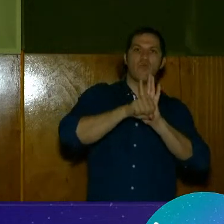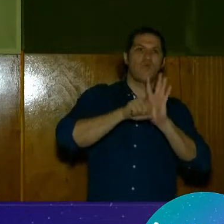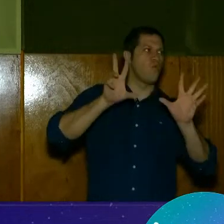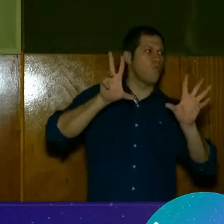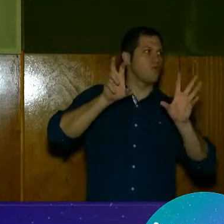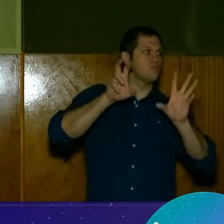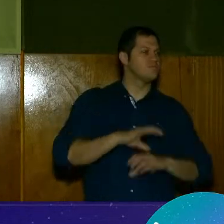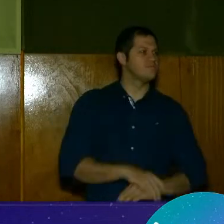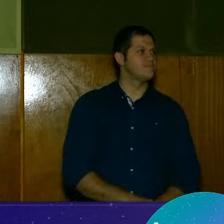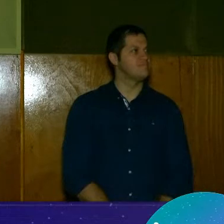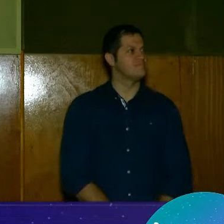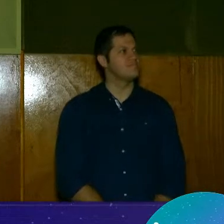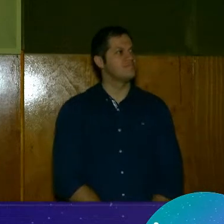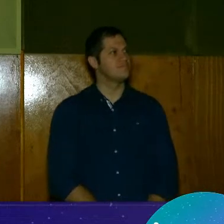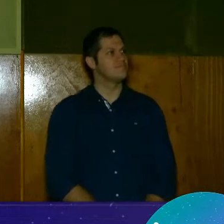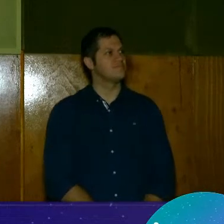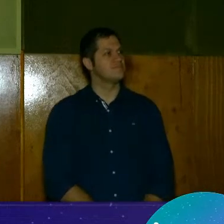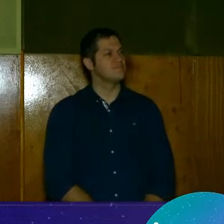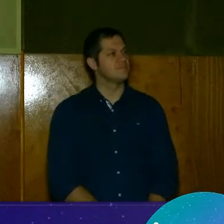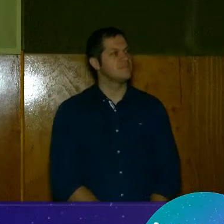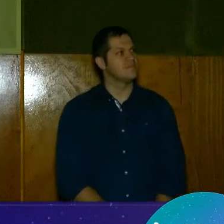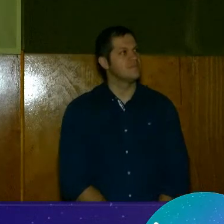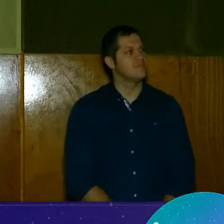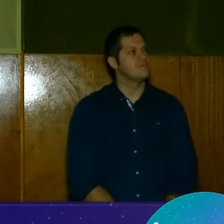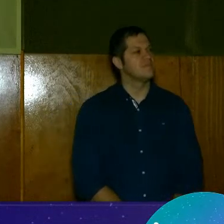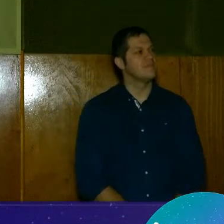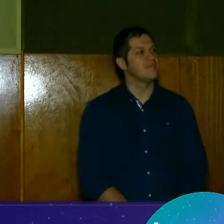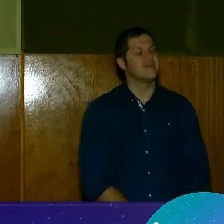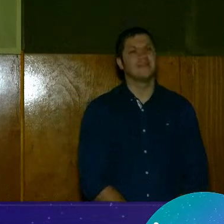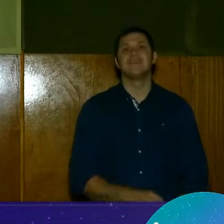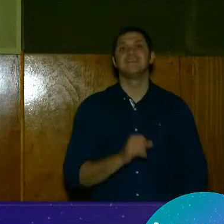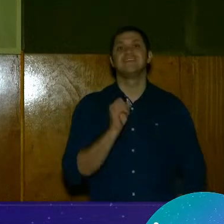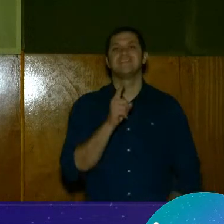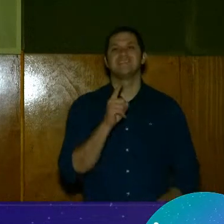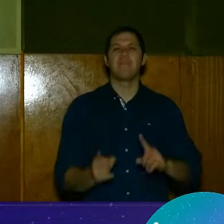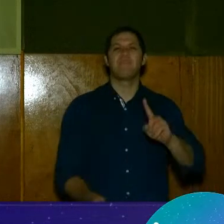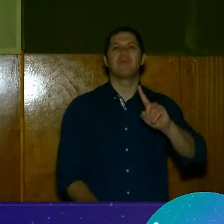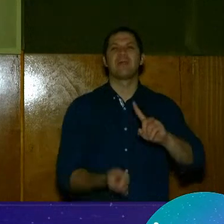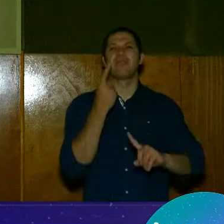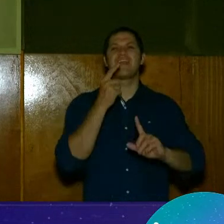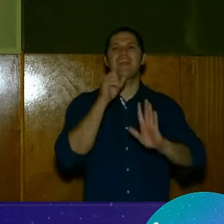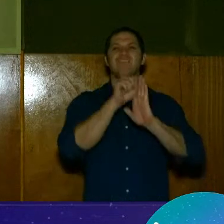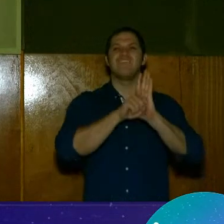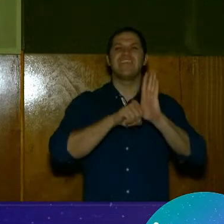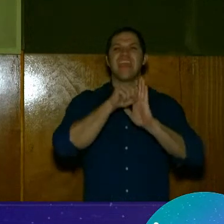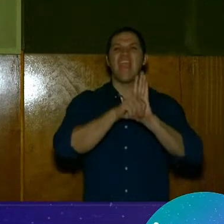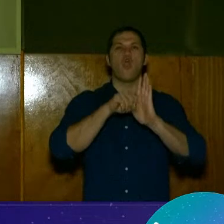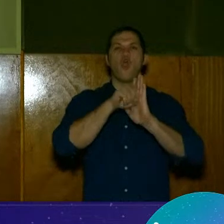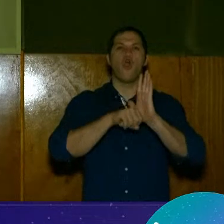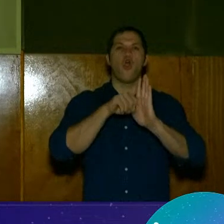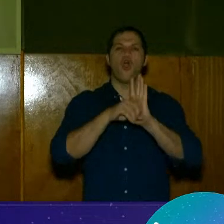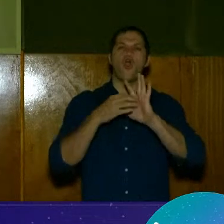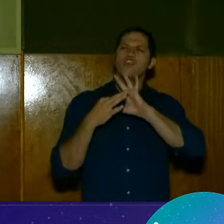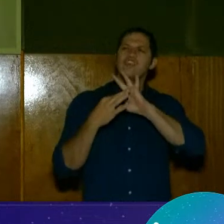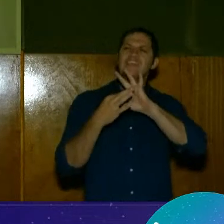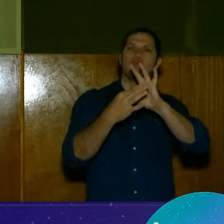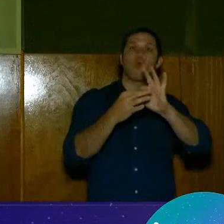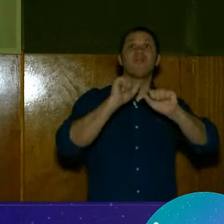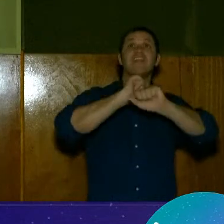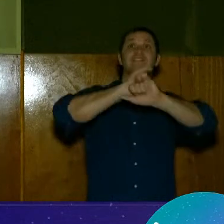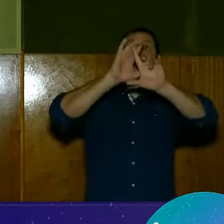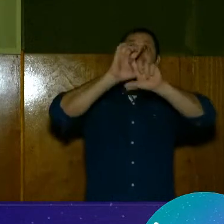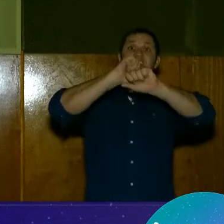grabar el cielo completo a cierto número de noches así que va a ser como una especie de vídeo con una cadencia